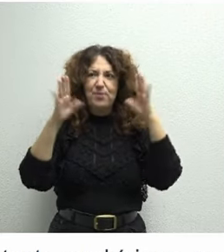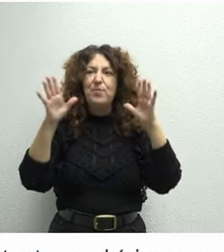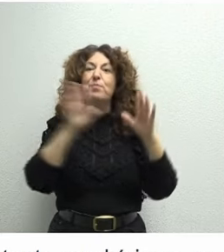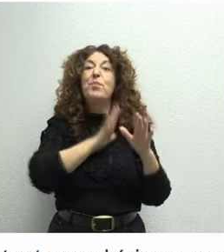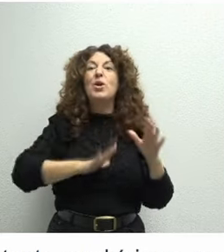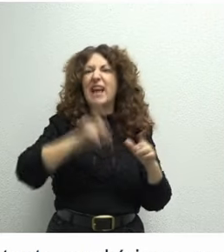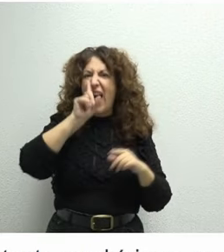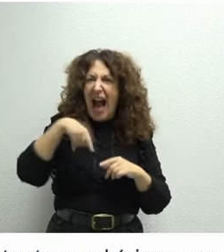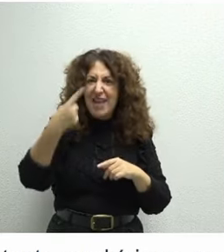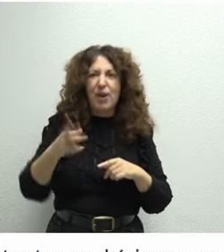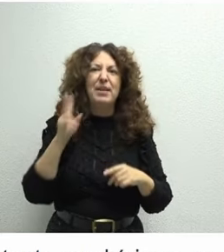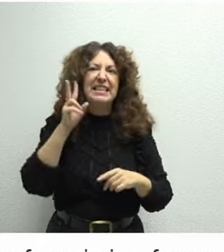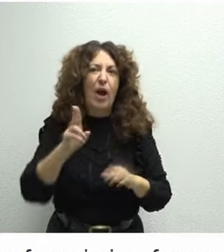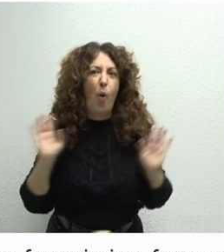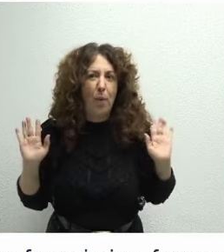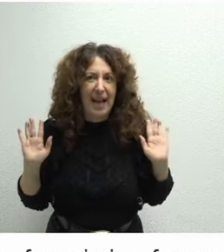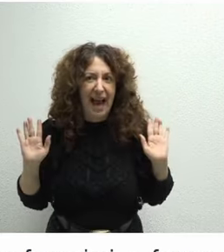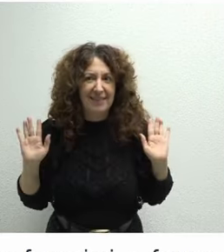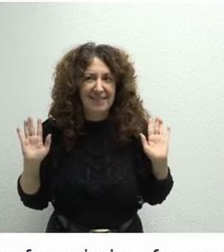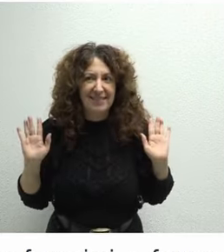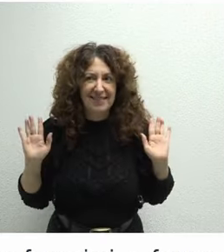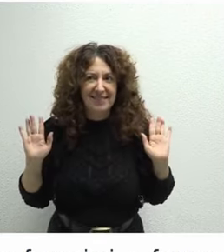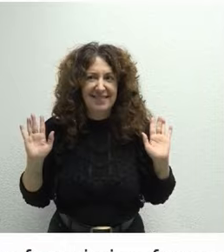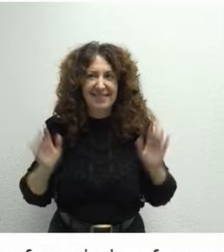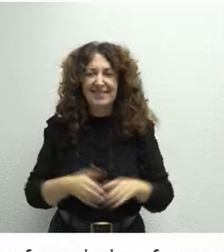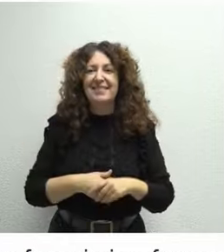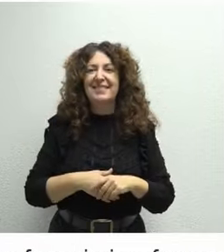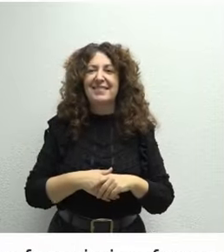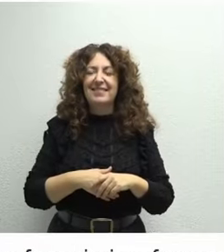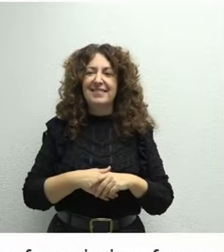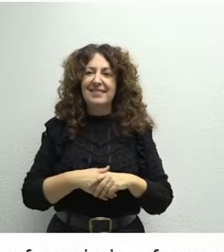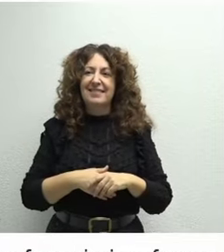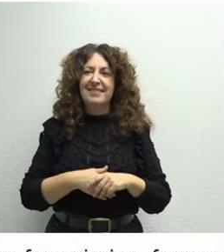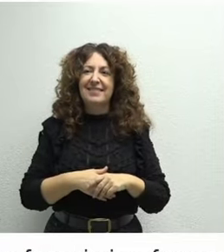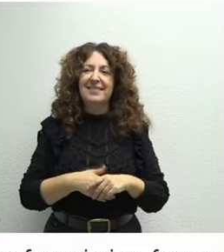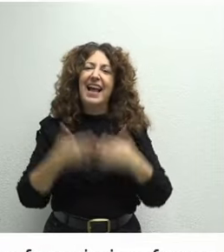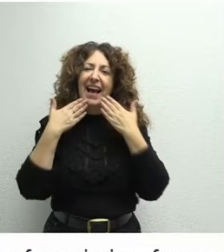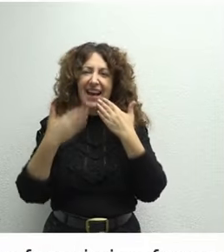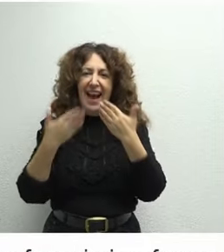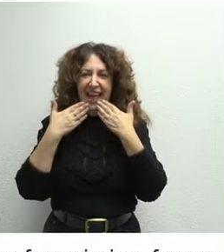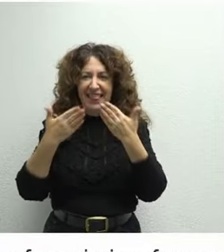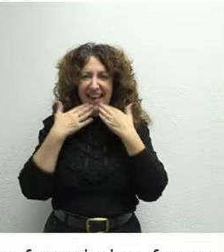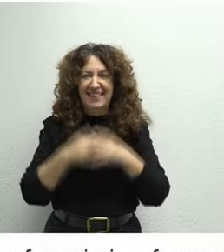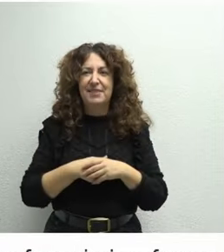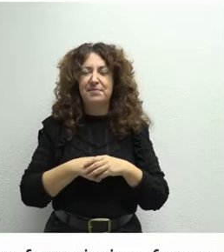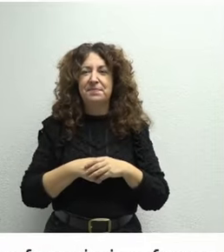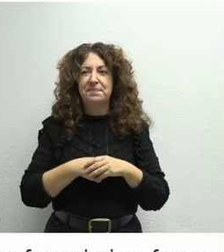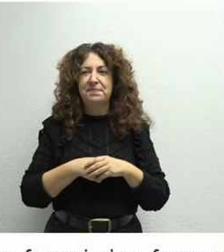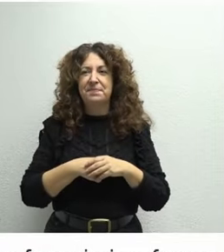que viene se jubila de verdad muchas gracias